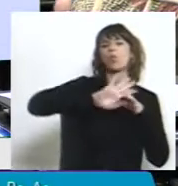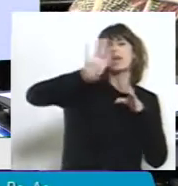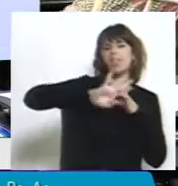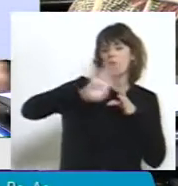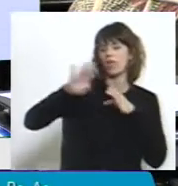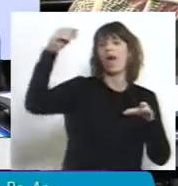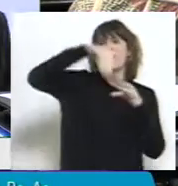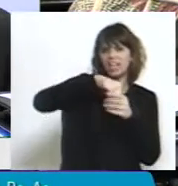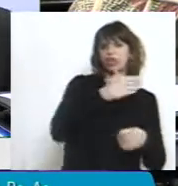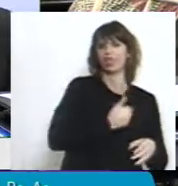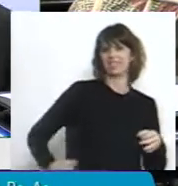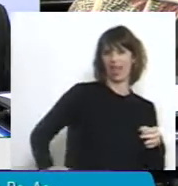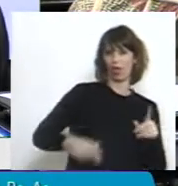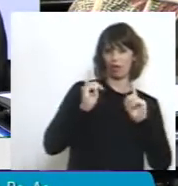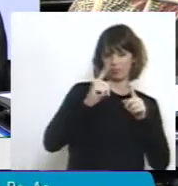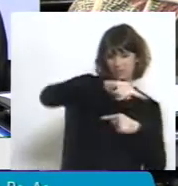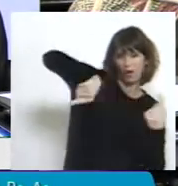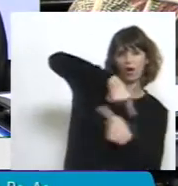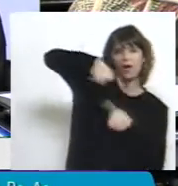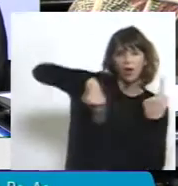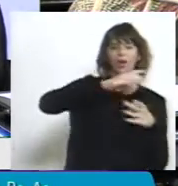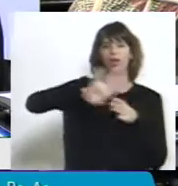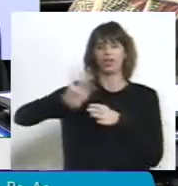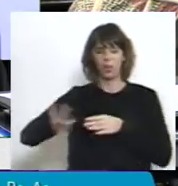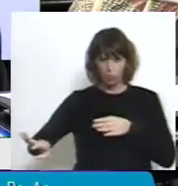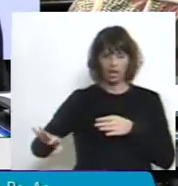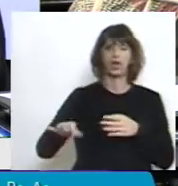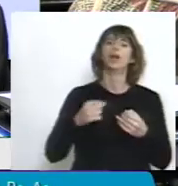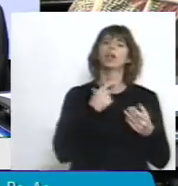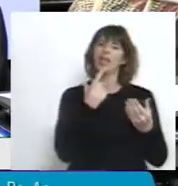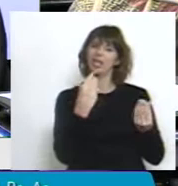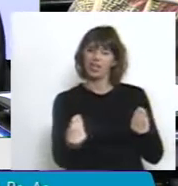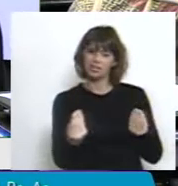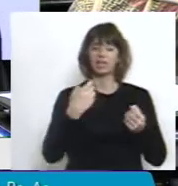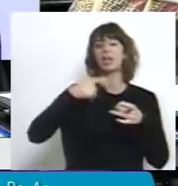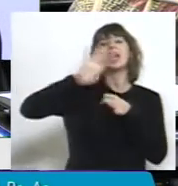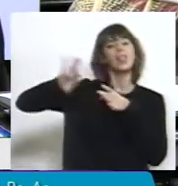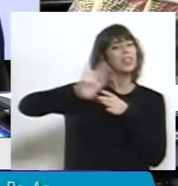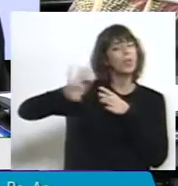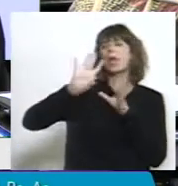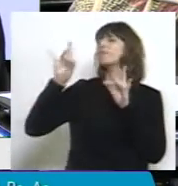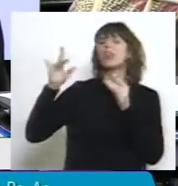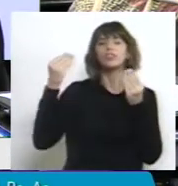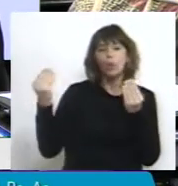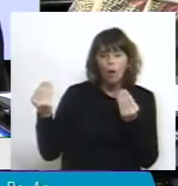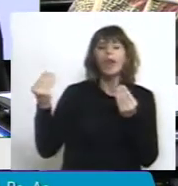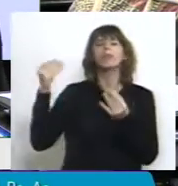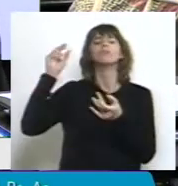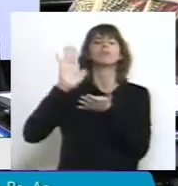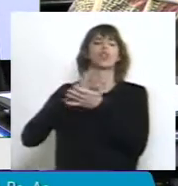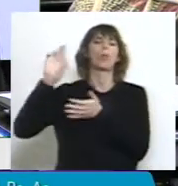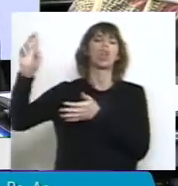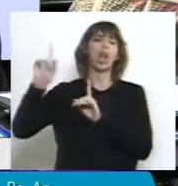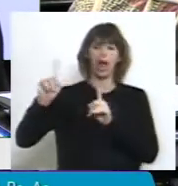del propio Estado, con lo cual tampoco ejerce un condicionante, porque la deuda que condiciona, que es la deuda en dólares, puntillosamente la hemos